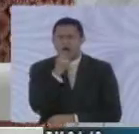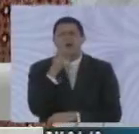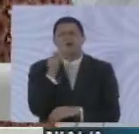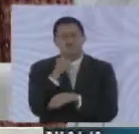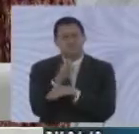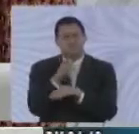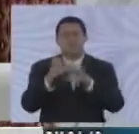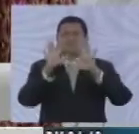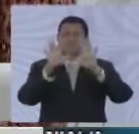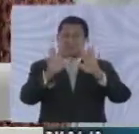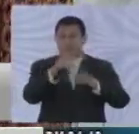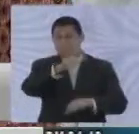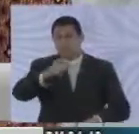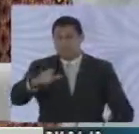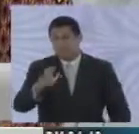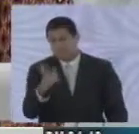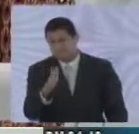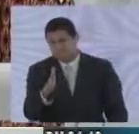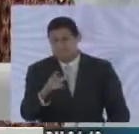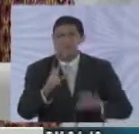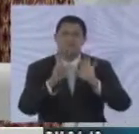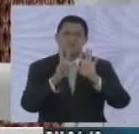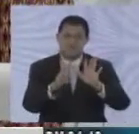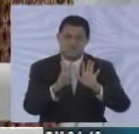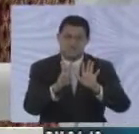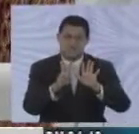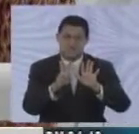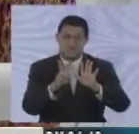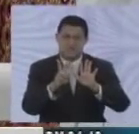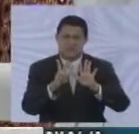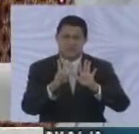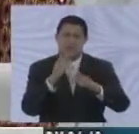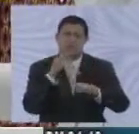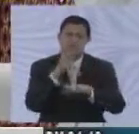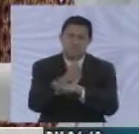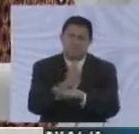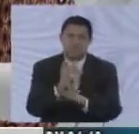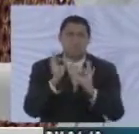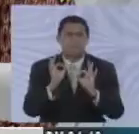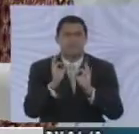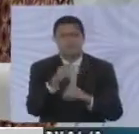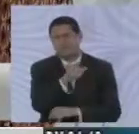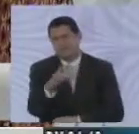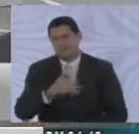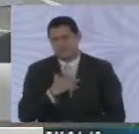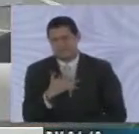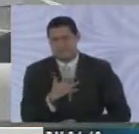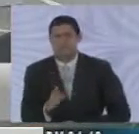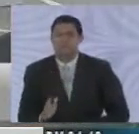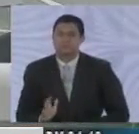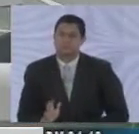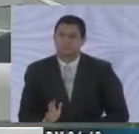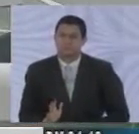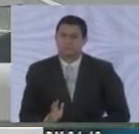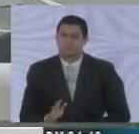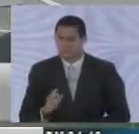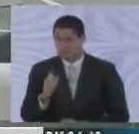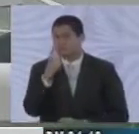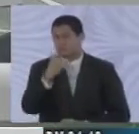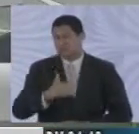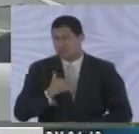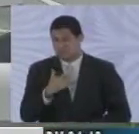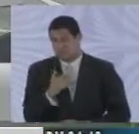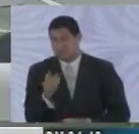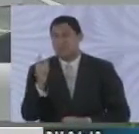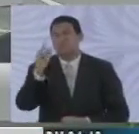De 10 pacientes, aproximadamente 7 van y consultan precisamente por ese síntoma. ¿Okay? Ese sería uno de los síntomas.